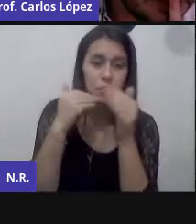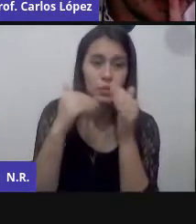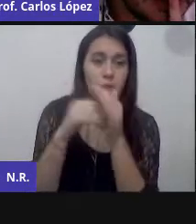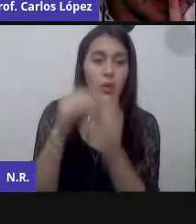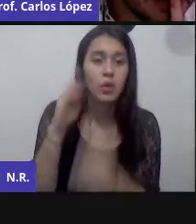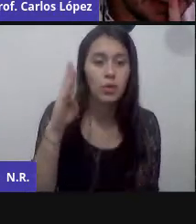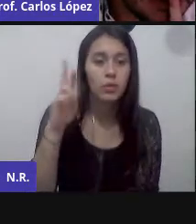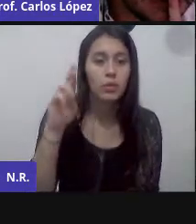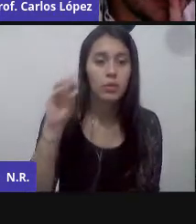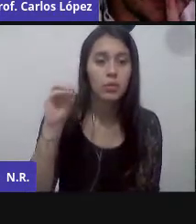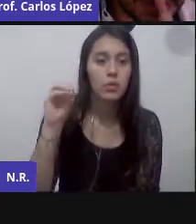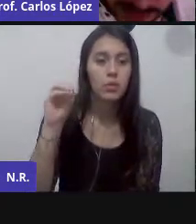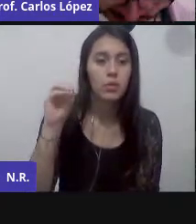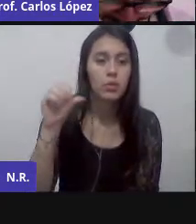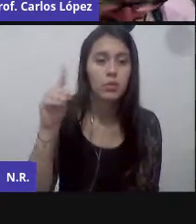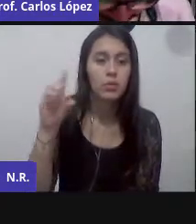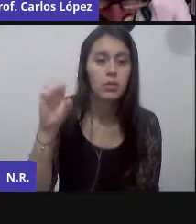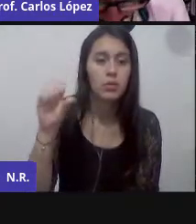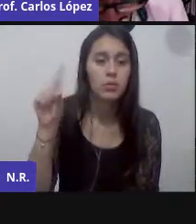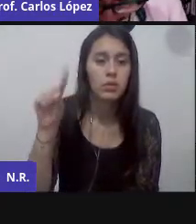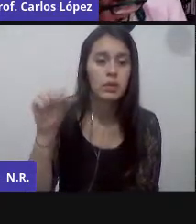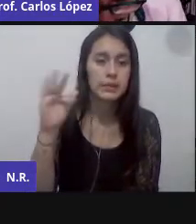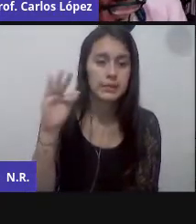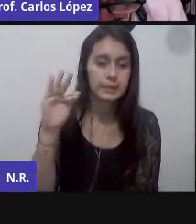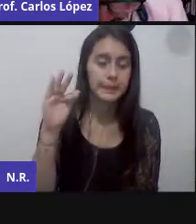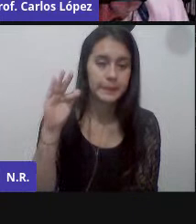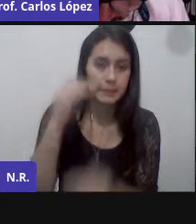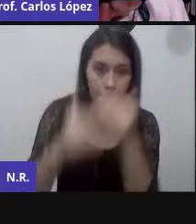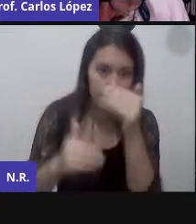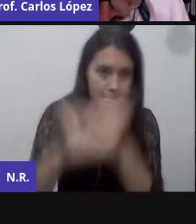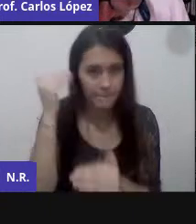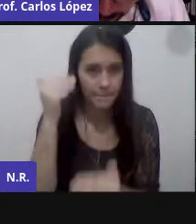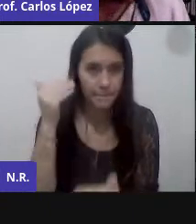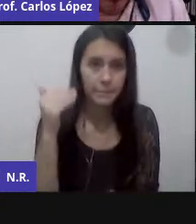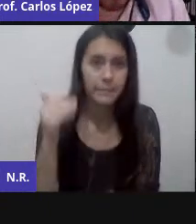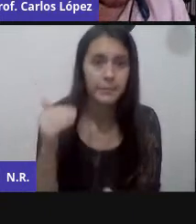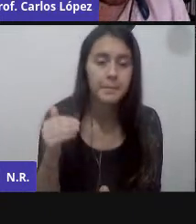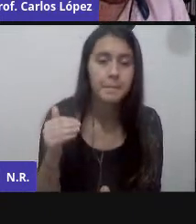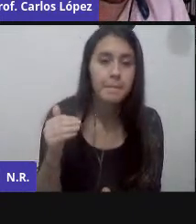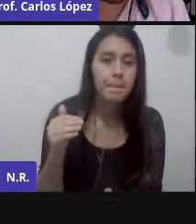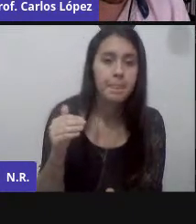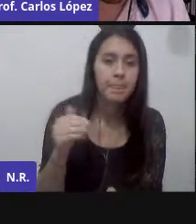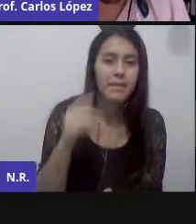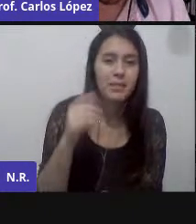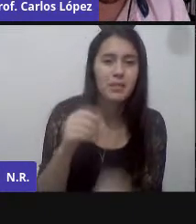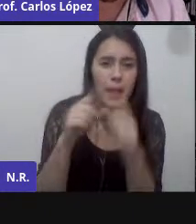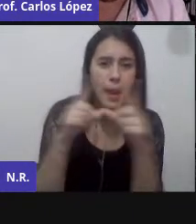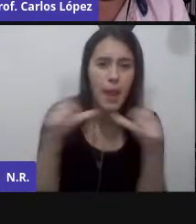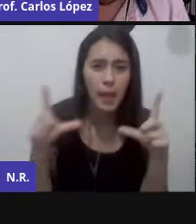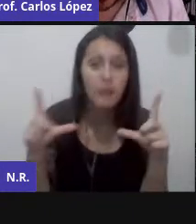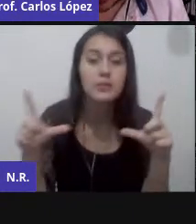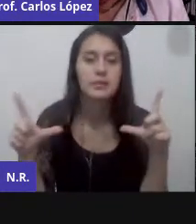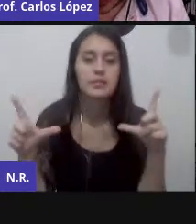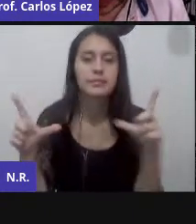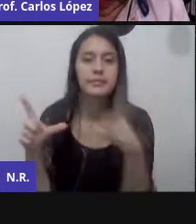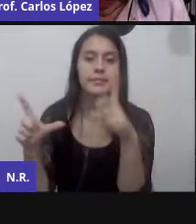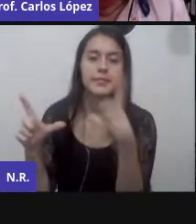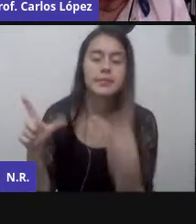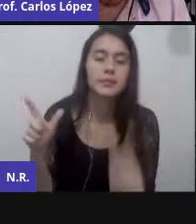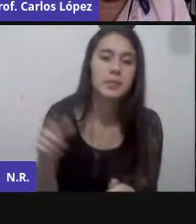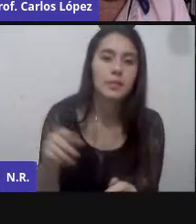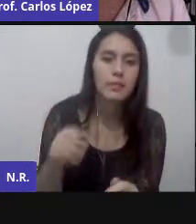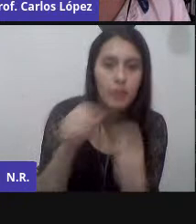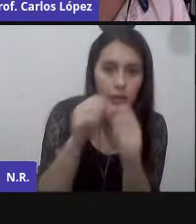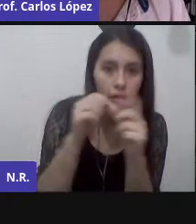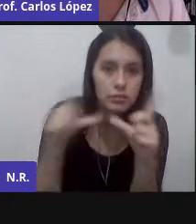acuerdo? Correcto. Le decimos, está muy pequeño, está bien, mira qué dice. Está el público. Un poco pequeño. ¿Ahora sí? Ahí está muy